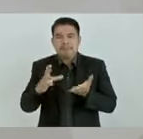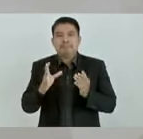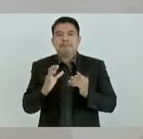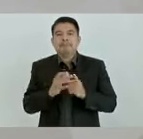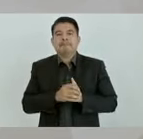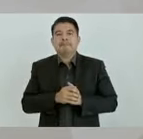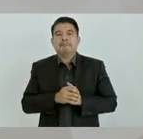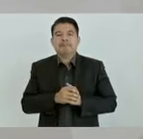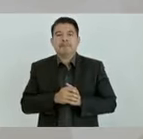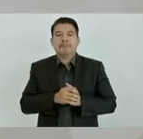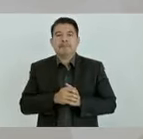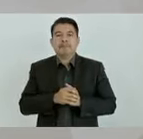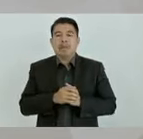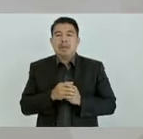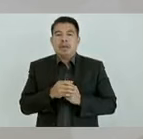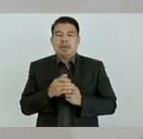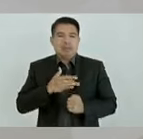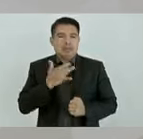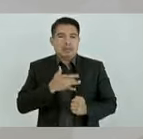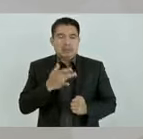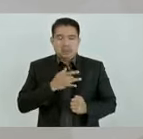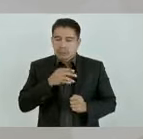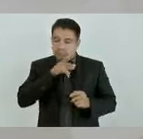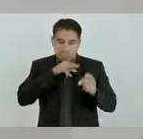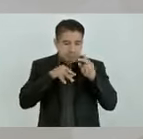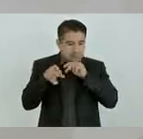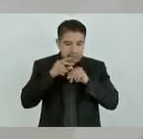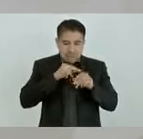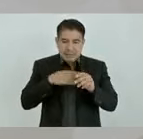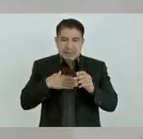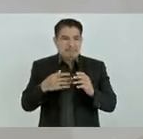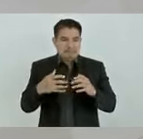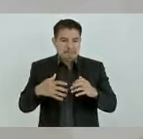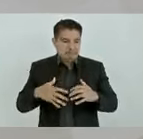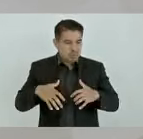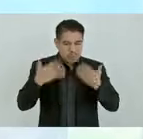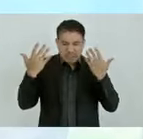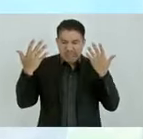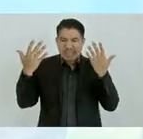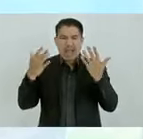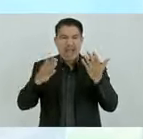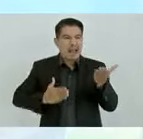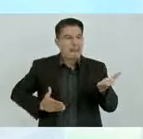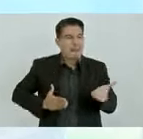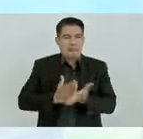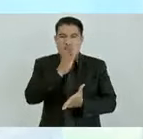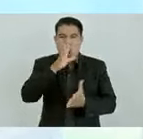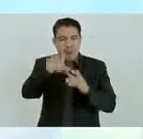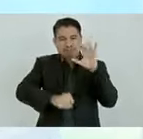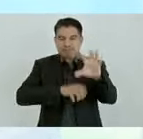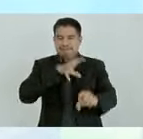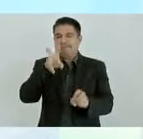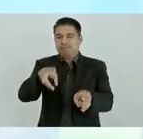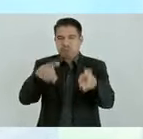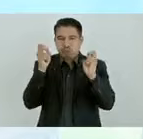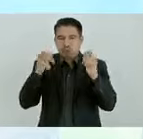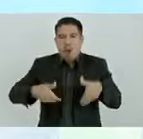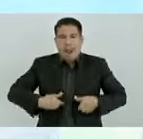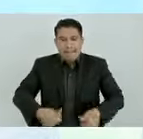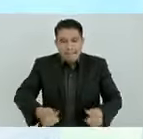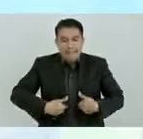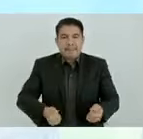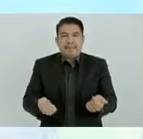de desesperación, de saqueos y hambre. Eso